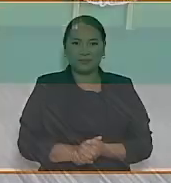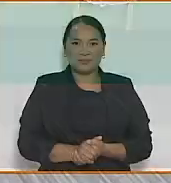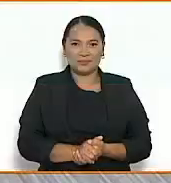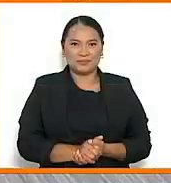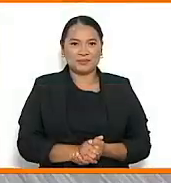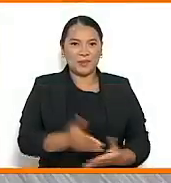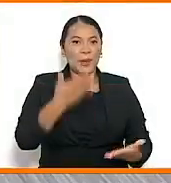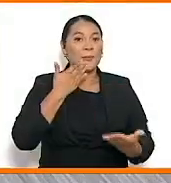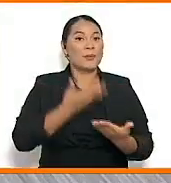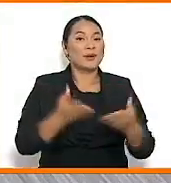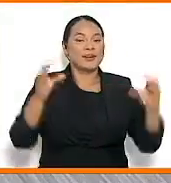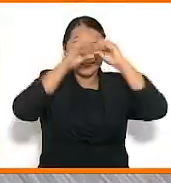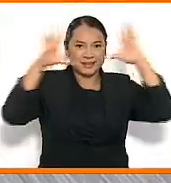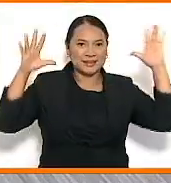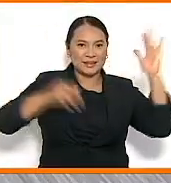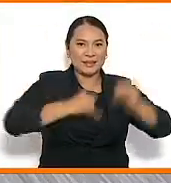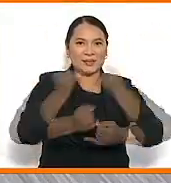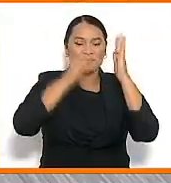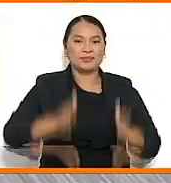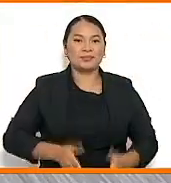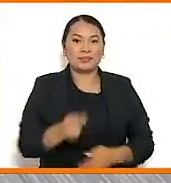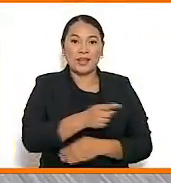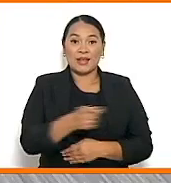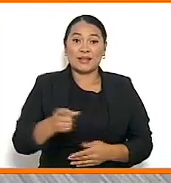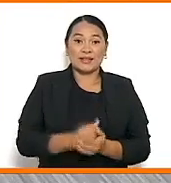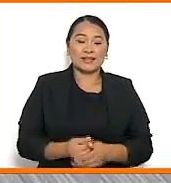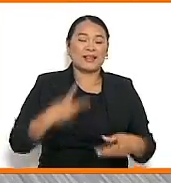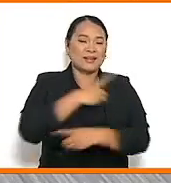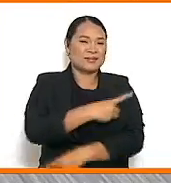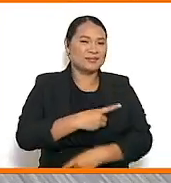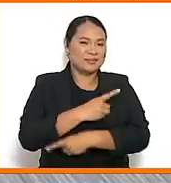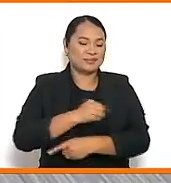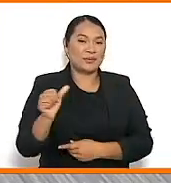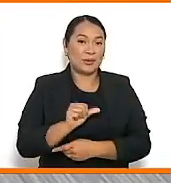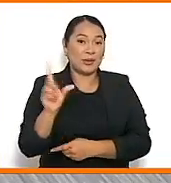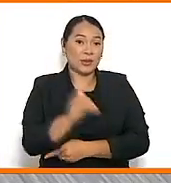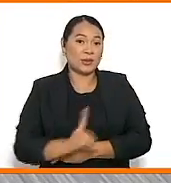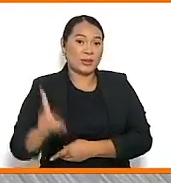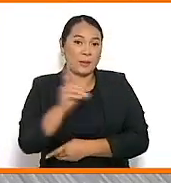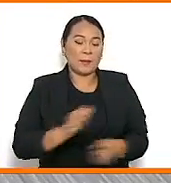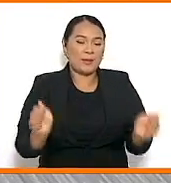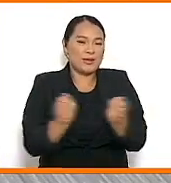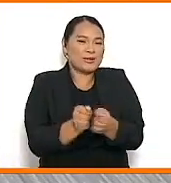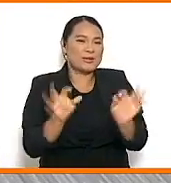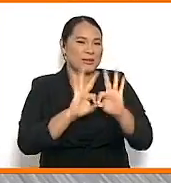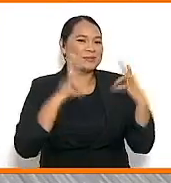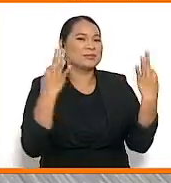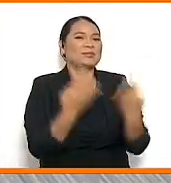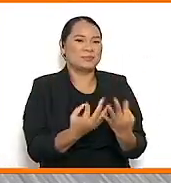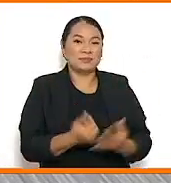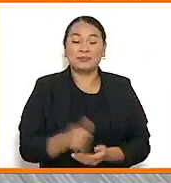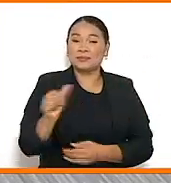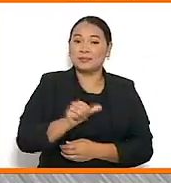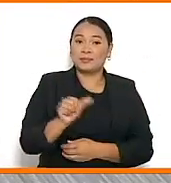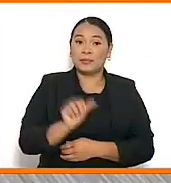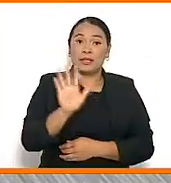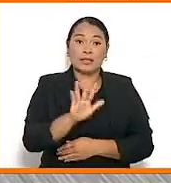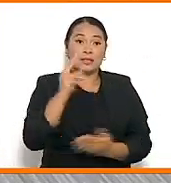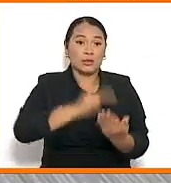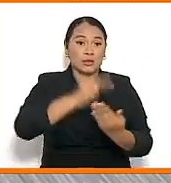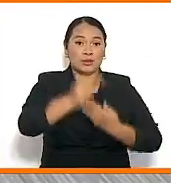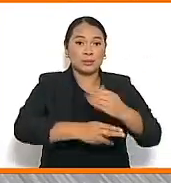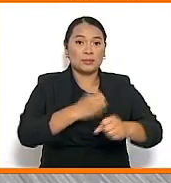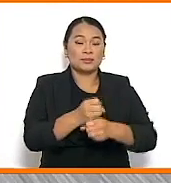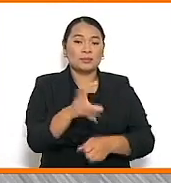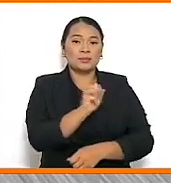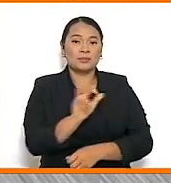Muy buenos días, querido Ecuador. Espero que estén pasando un maravilloso domingo junto a su familia. Hoy es 5 de noviembre del año 2023